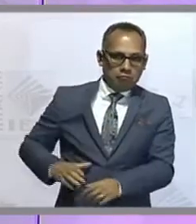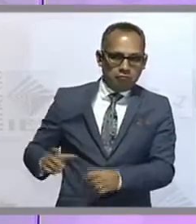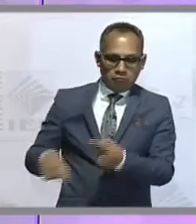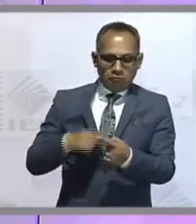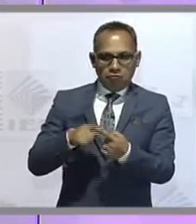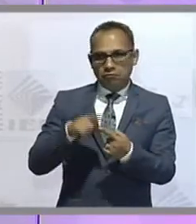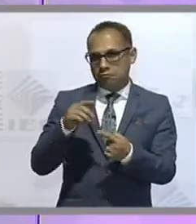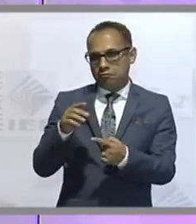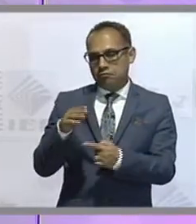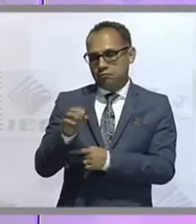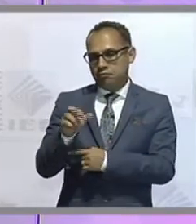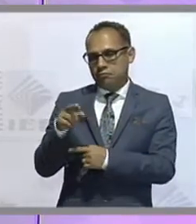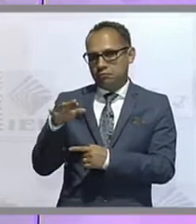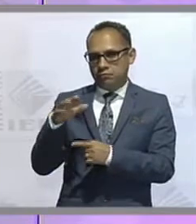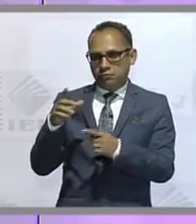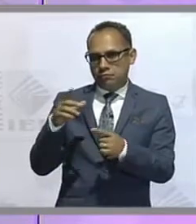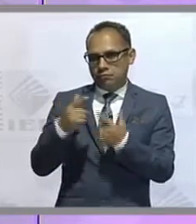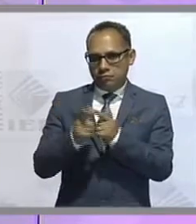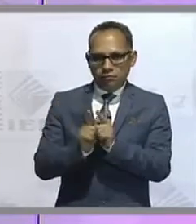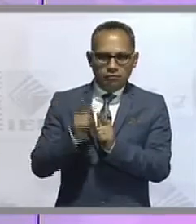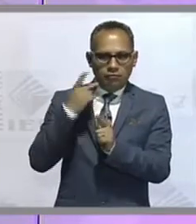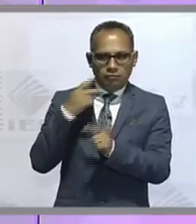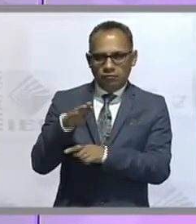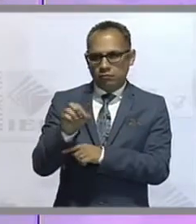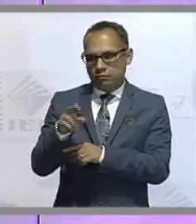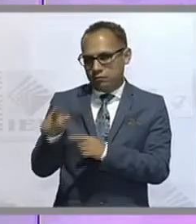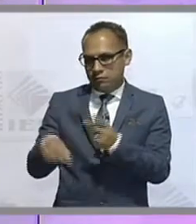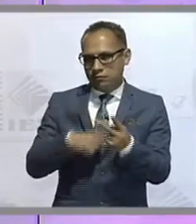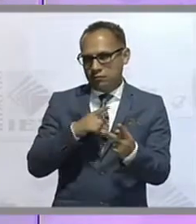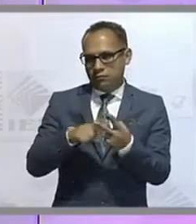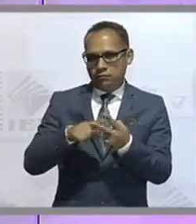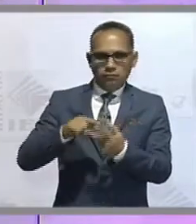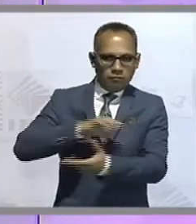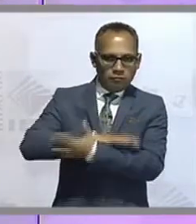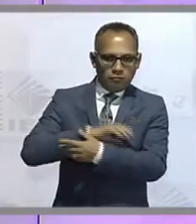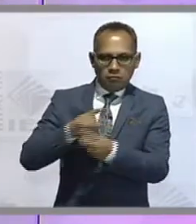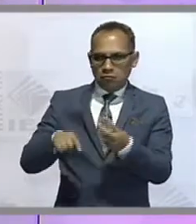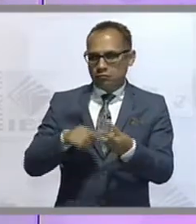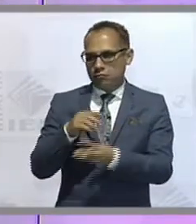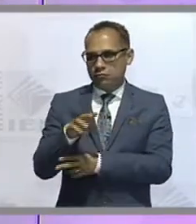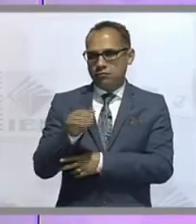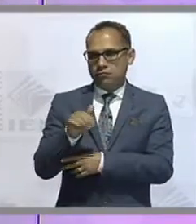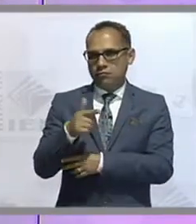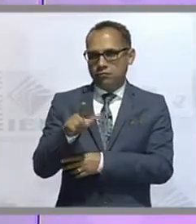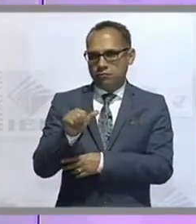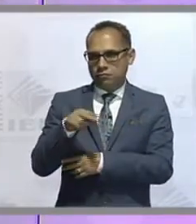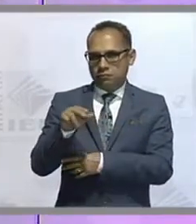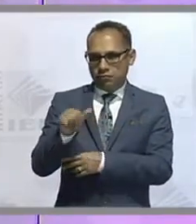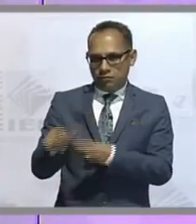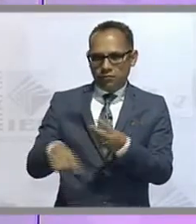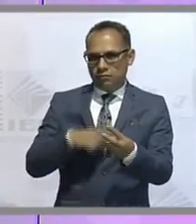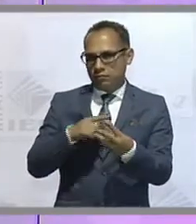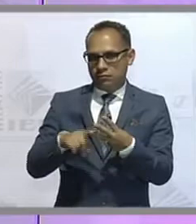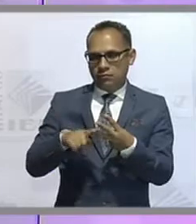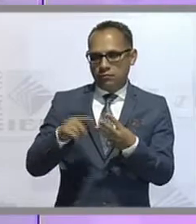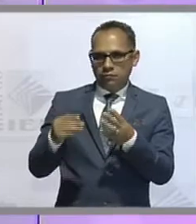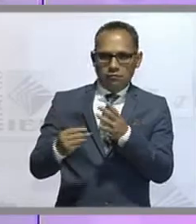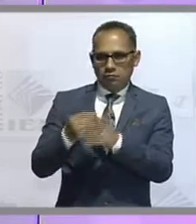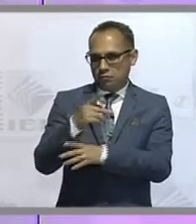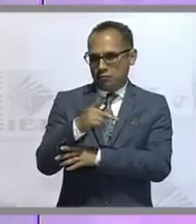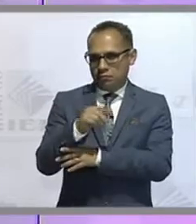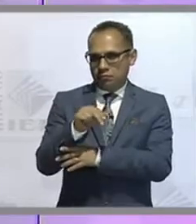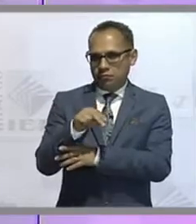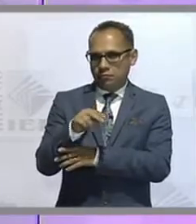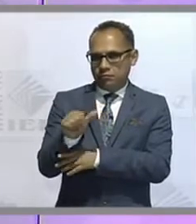maestra tatiana ángeles moreno de la colisión por hidalgo al frente al ingeniero ricardo magaña morales y del partido nueva alianza al profesor humberto